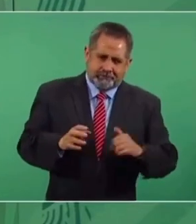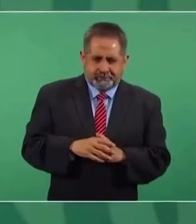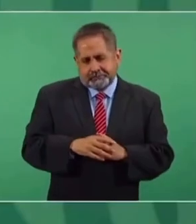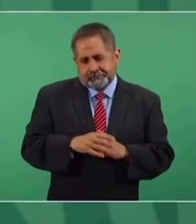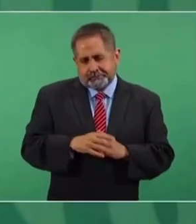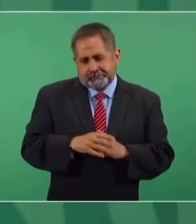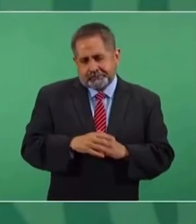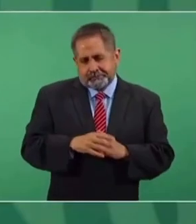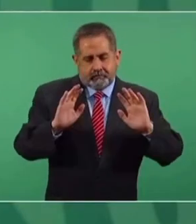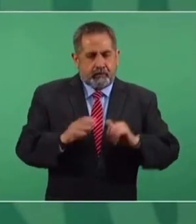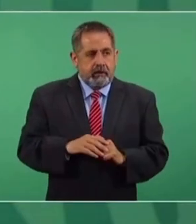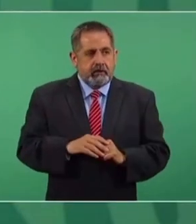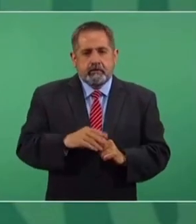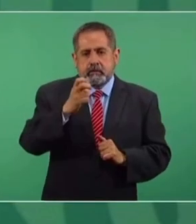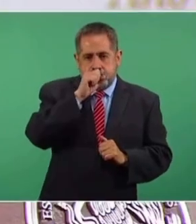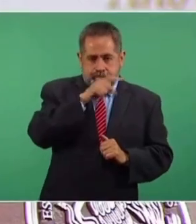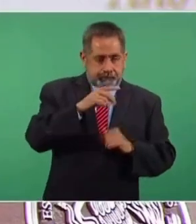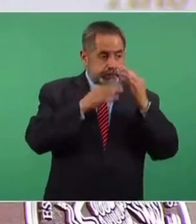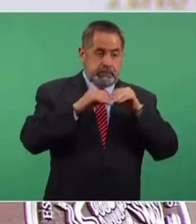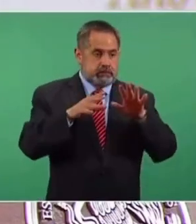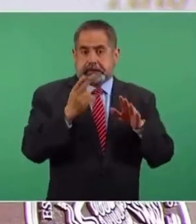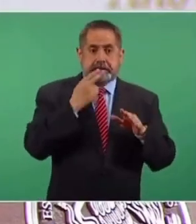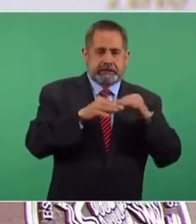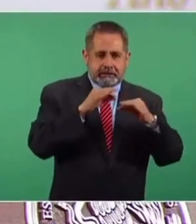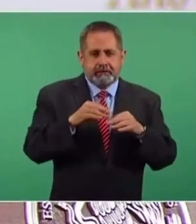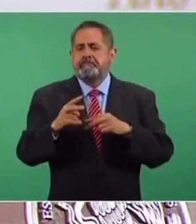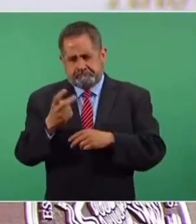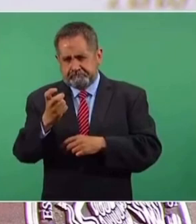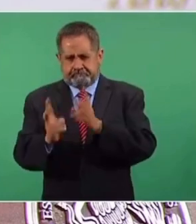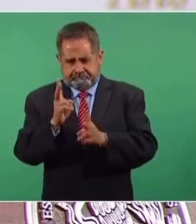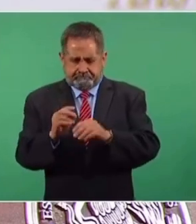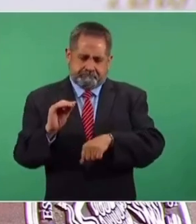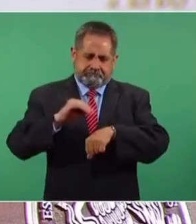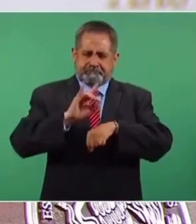nota es la nota, ¿no? Por eso, como la nota es la nota, vamos a hablar de montajes.